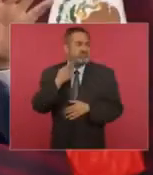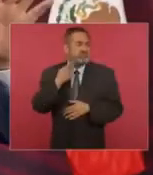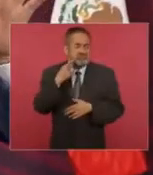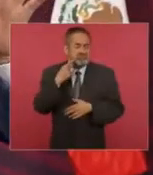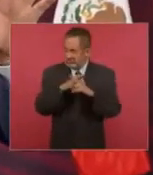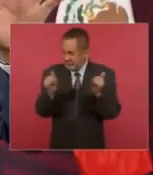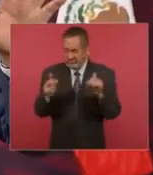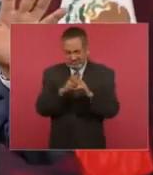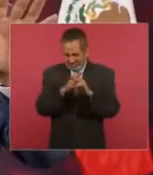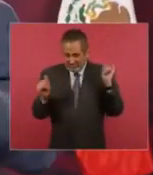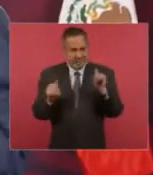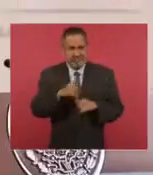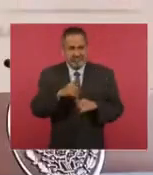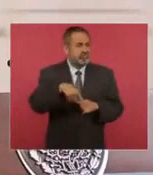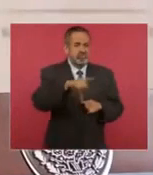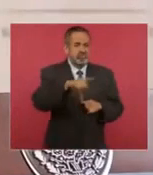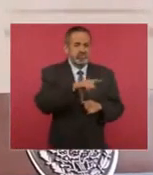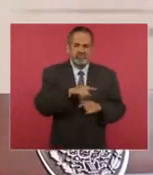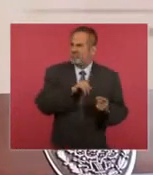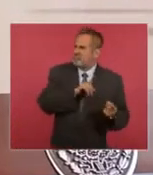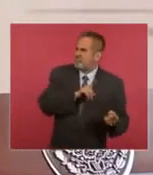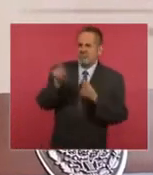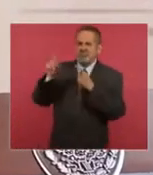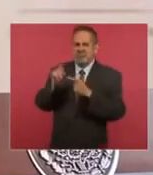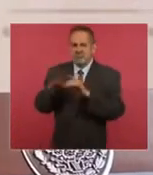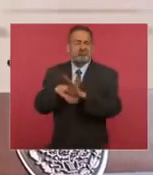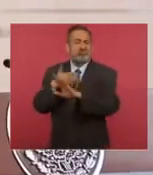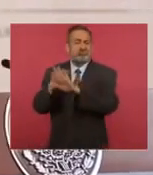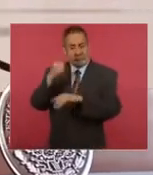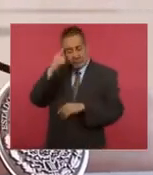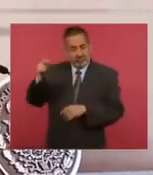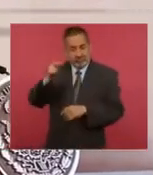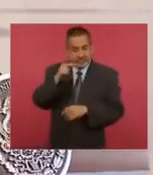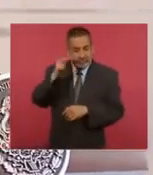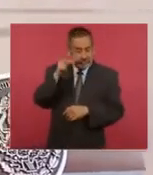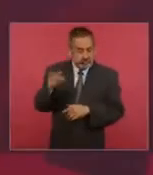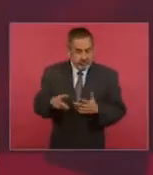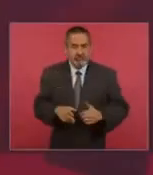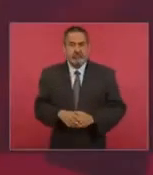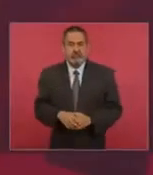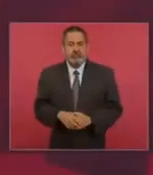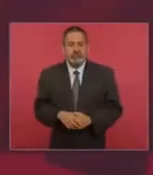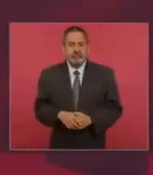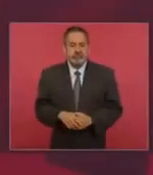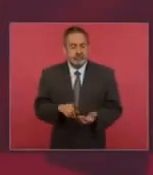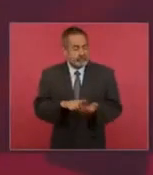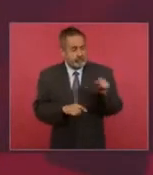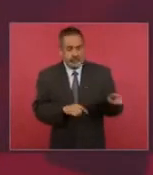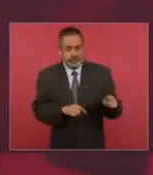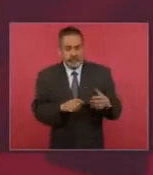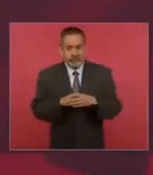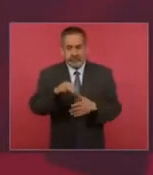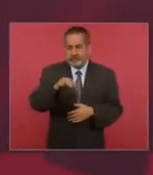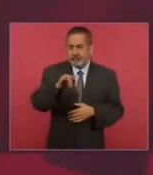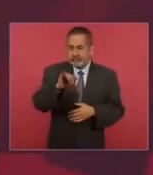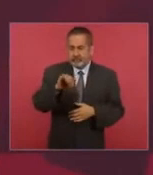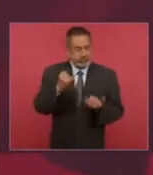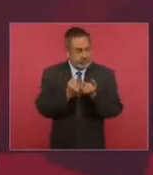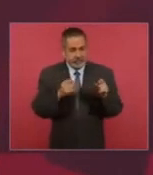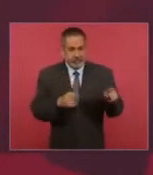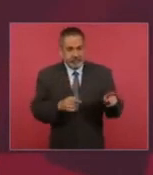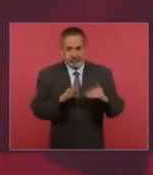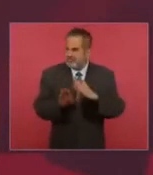político que haya dicho lo de mi ley